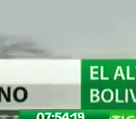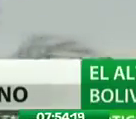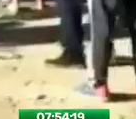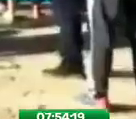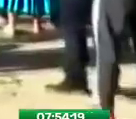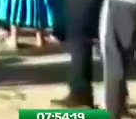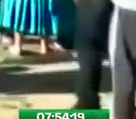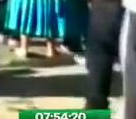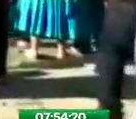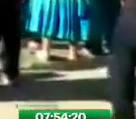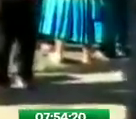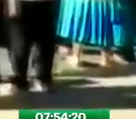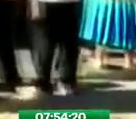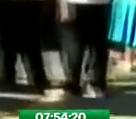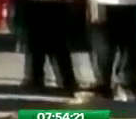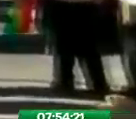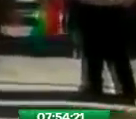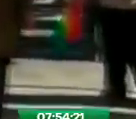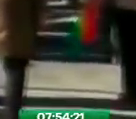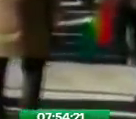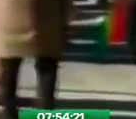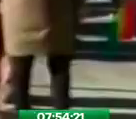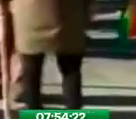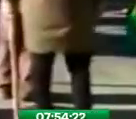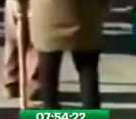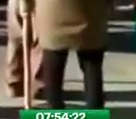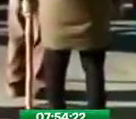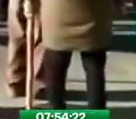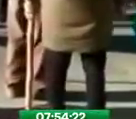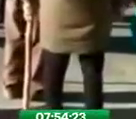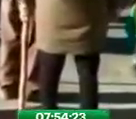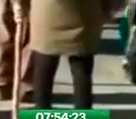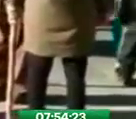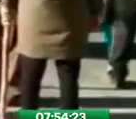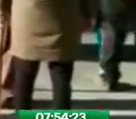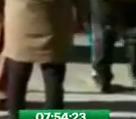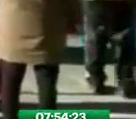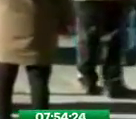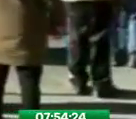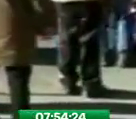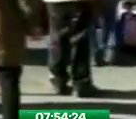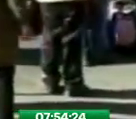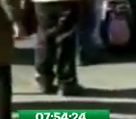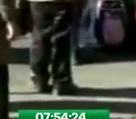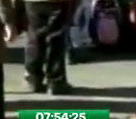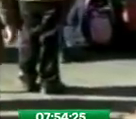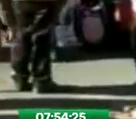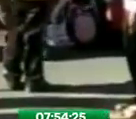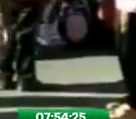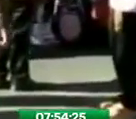Morales se cruzaron con los opositores que denuncian un supuesto fraude en las elecciones nacionales